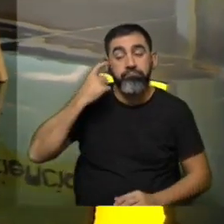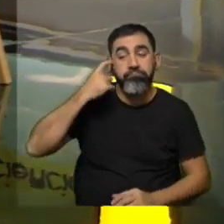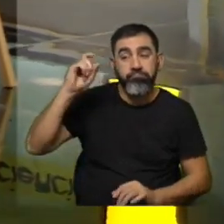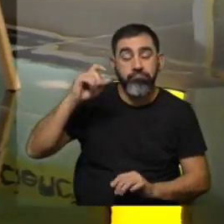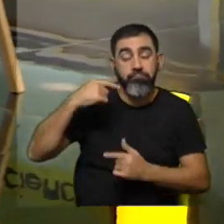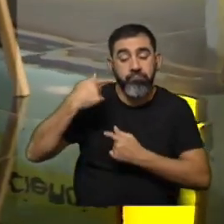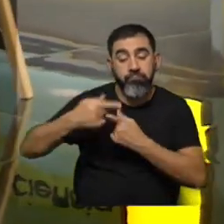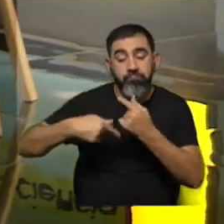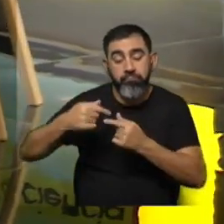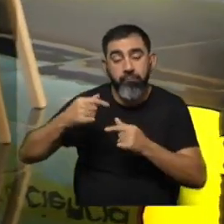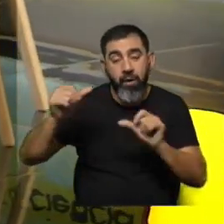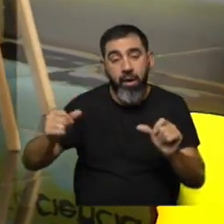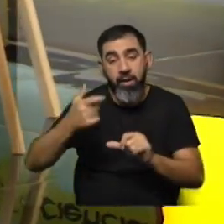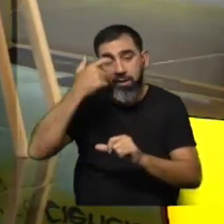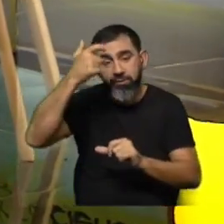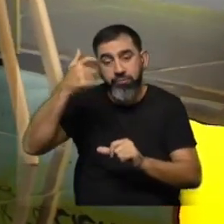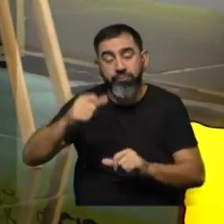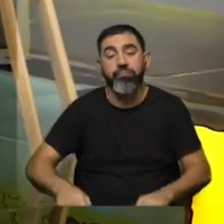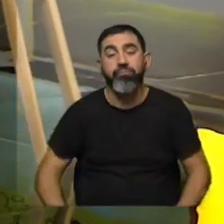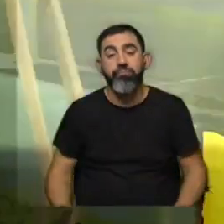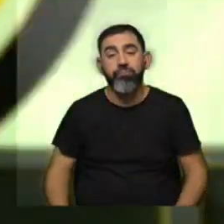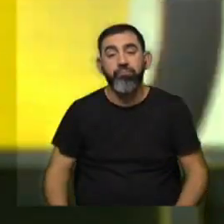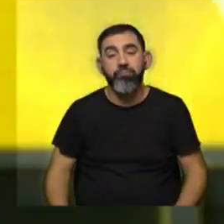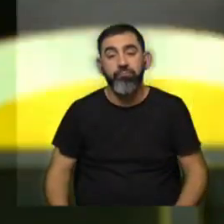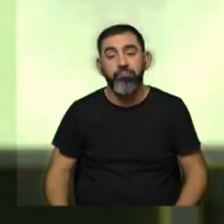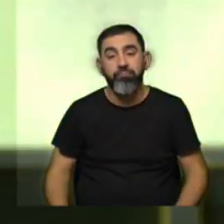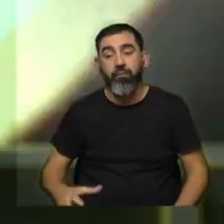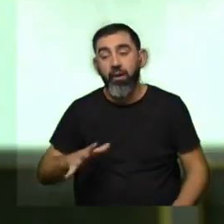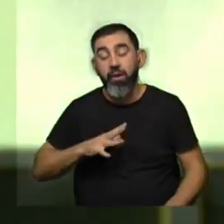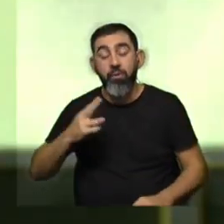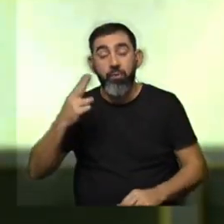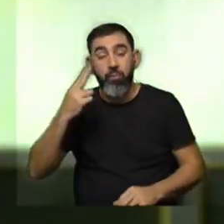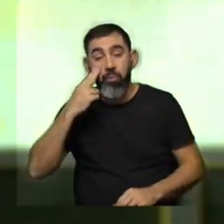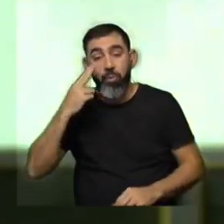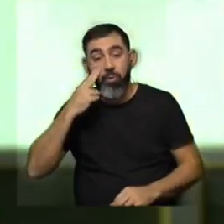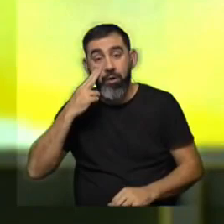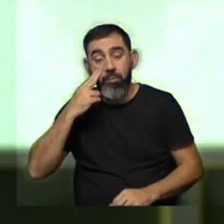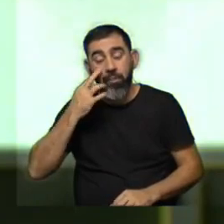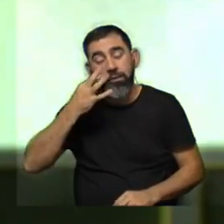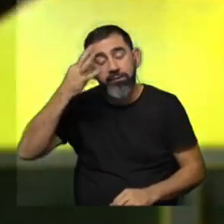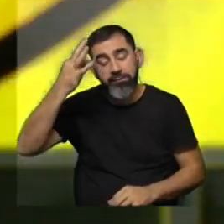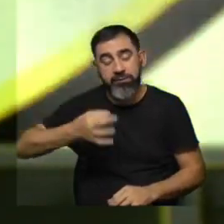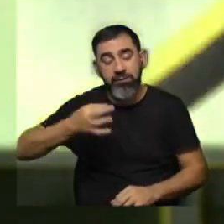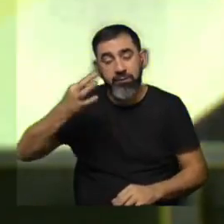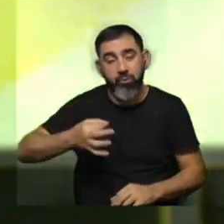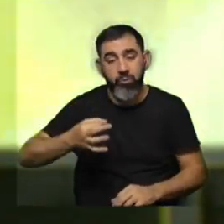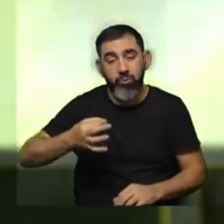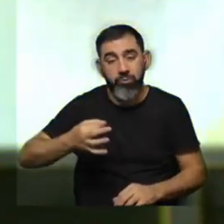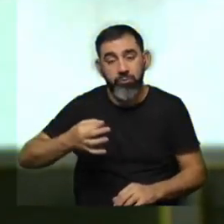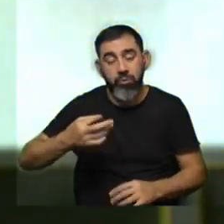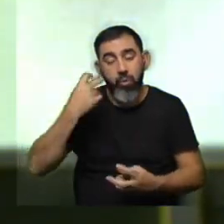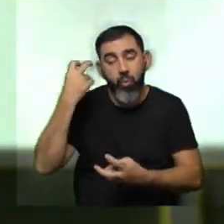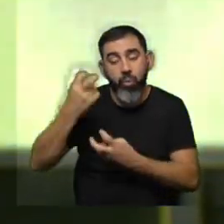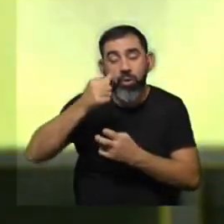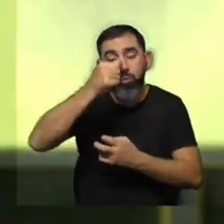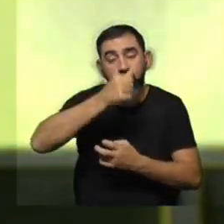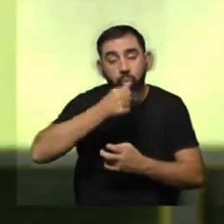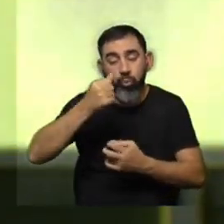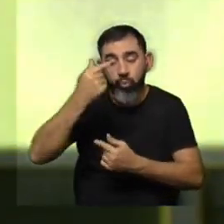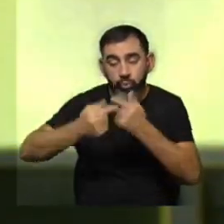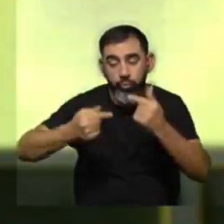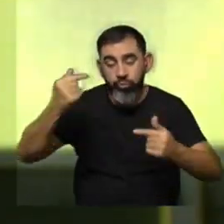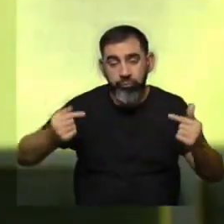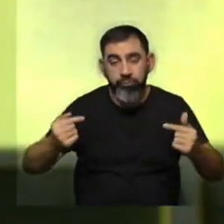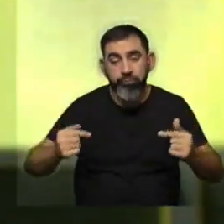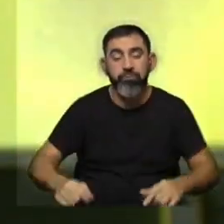poder seguir haciendo ciencia a pesar de todo. Exacto, cuando aparecen estas crisis seguramente se ponen las alternativas sobre la mesa y bueno,